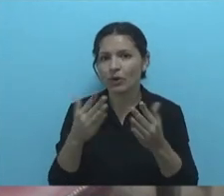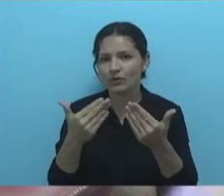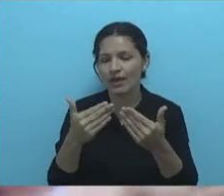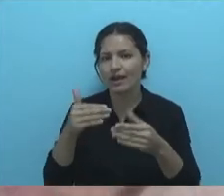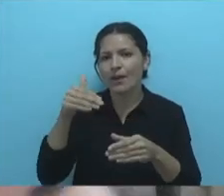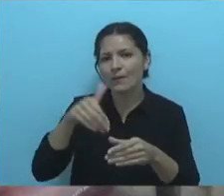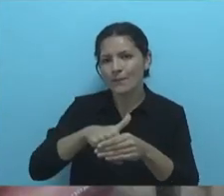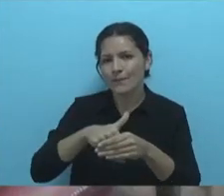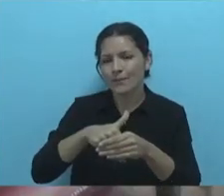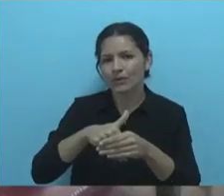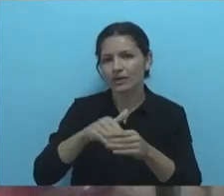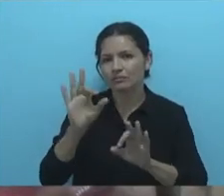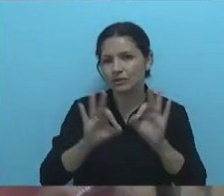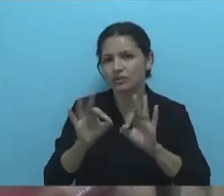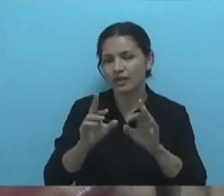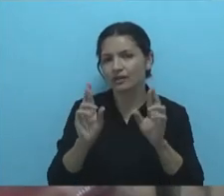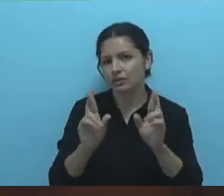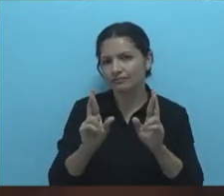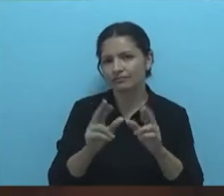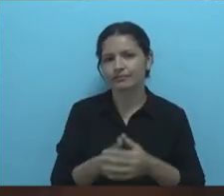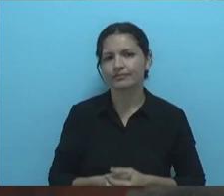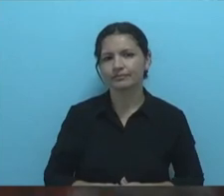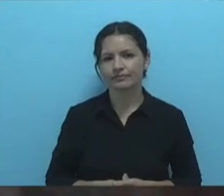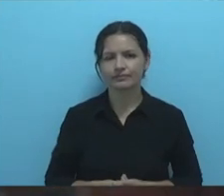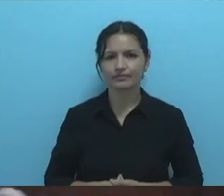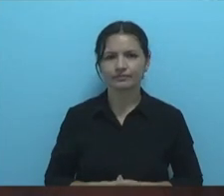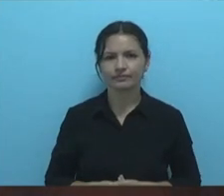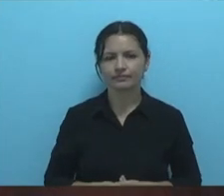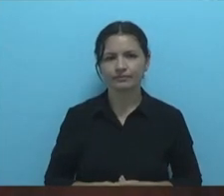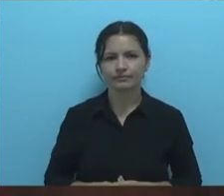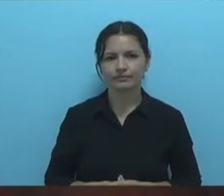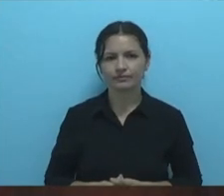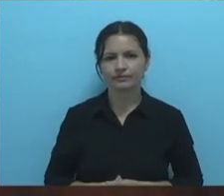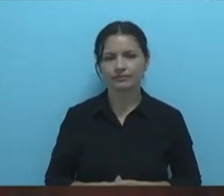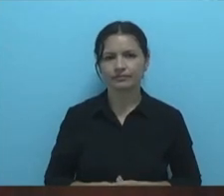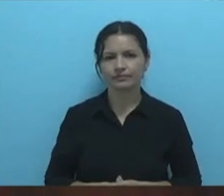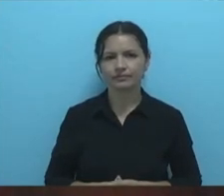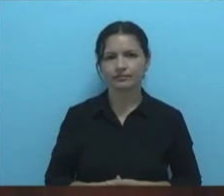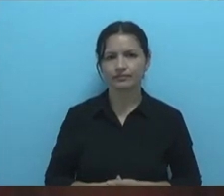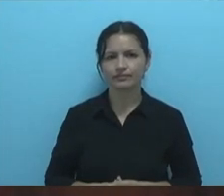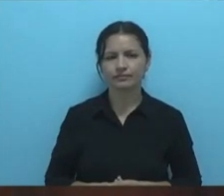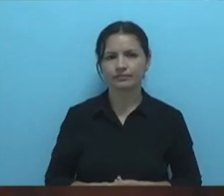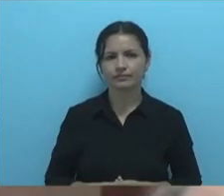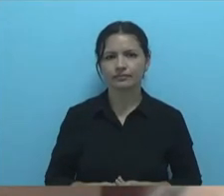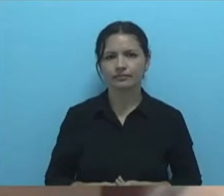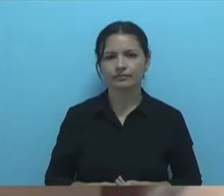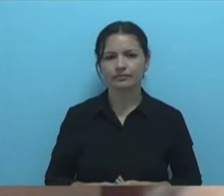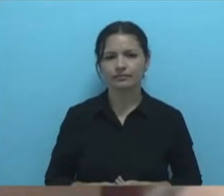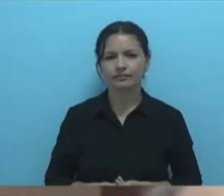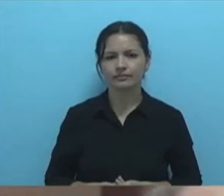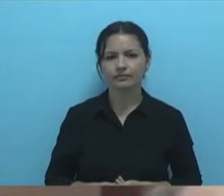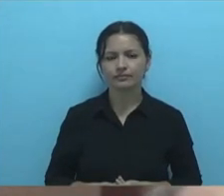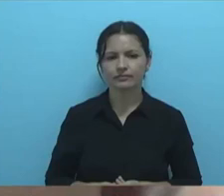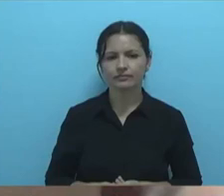en este sentido Gracias señor presidente Gracias diputada tienen la palabra diputada Agustina onet Gracias señor presidente para